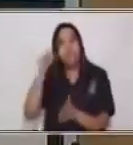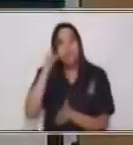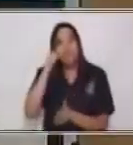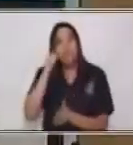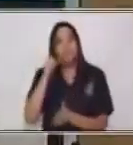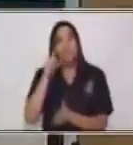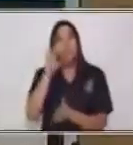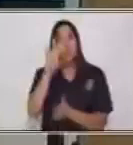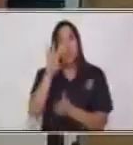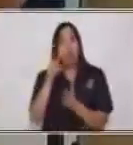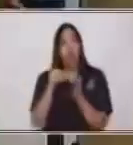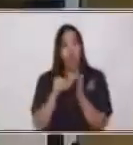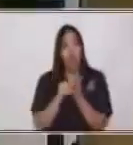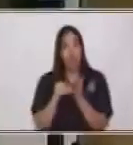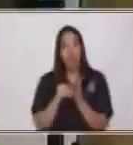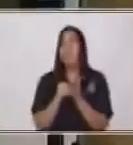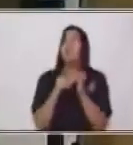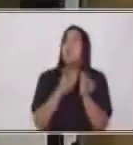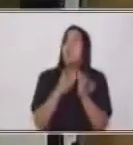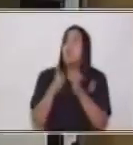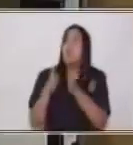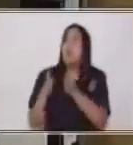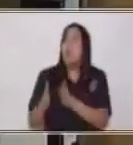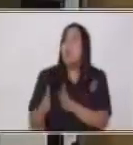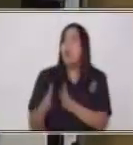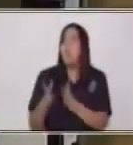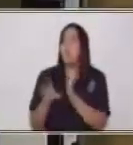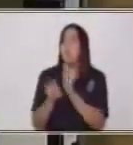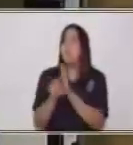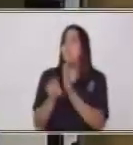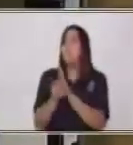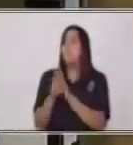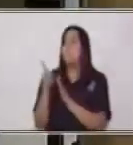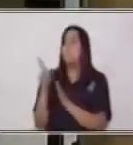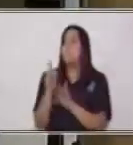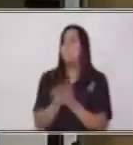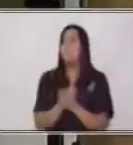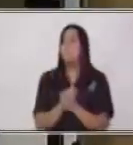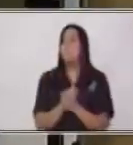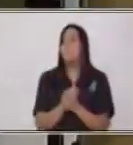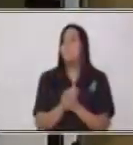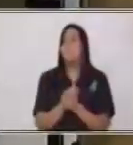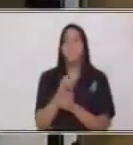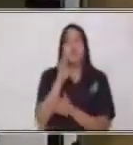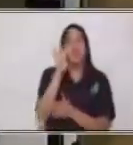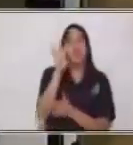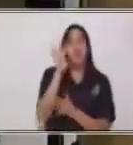4 quetzales. Vamos a colocar de una vez acá